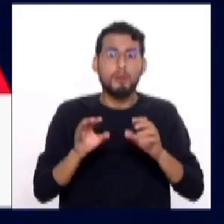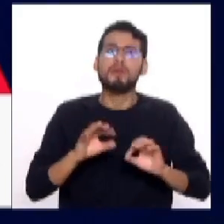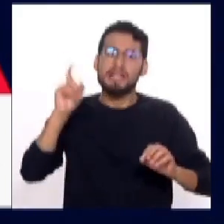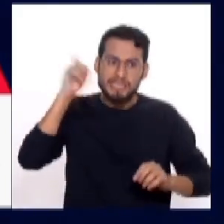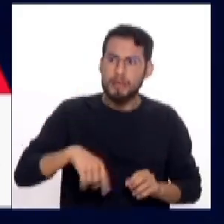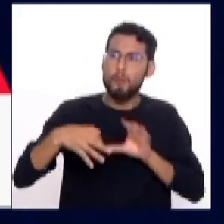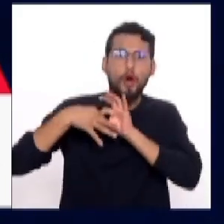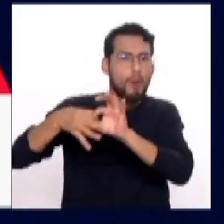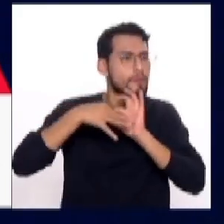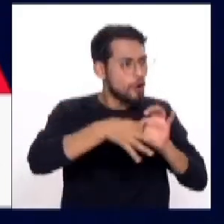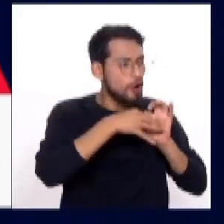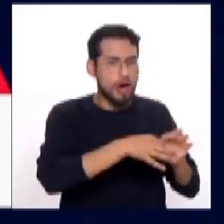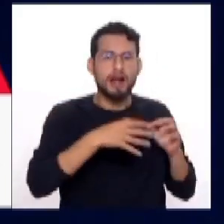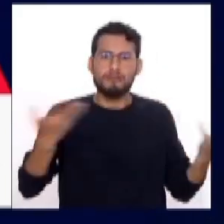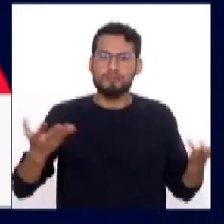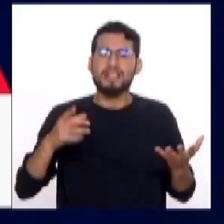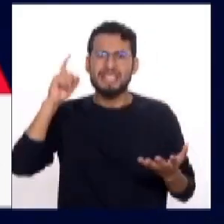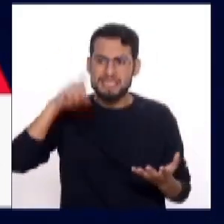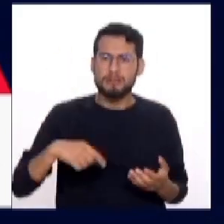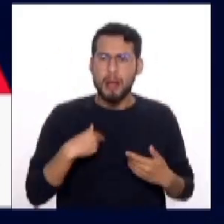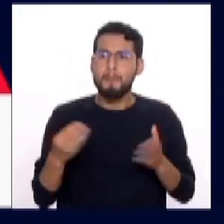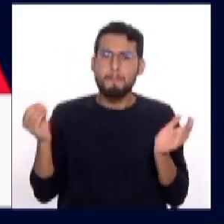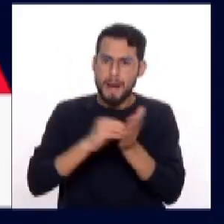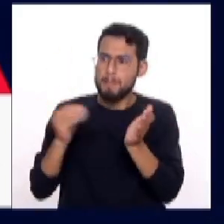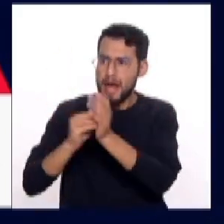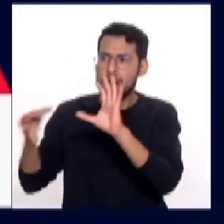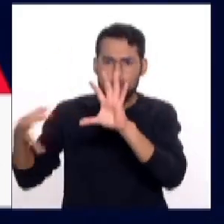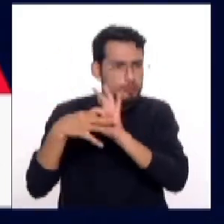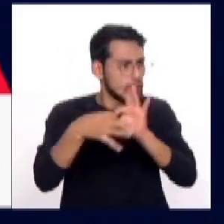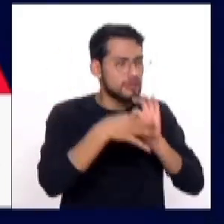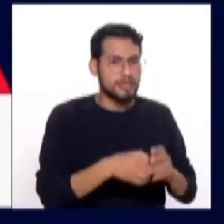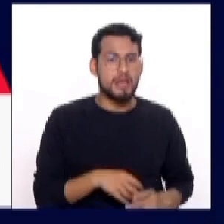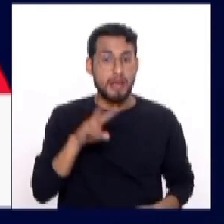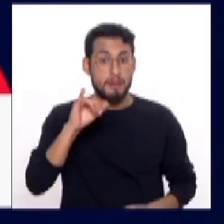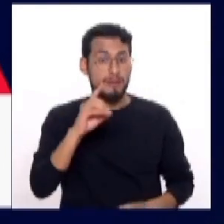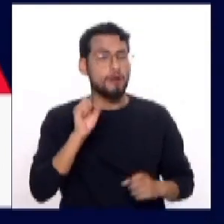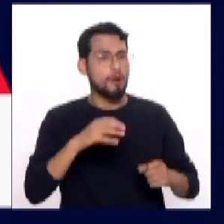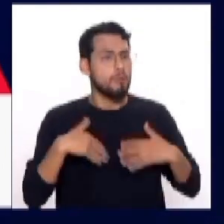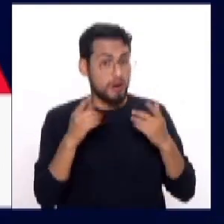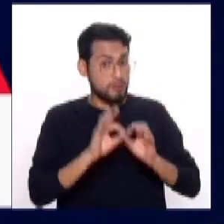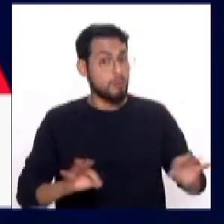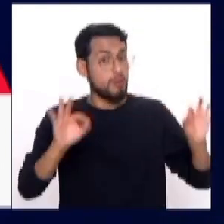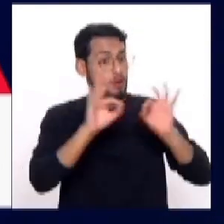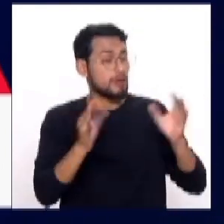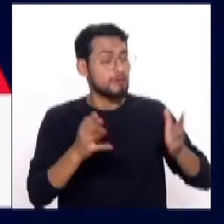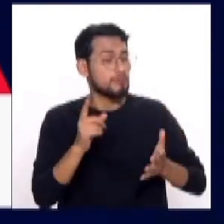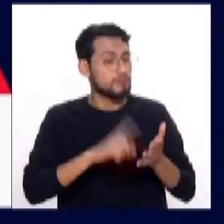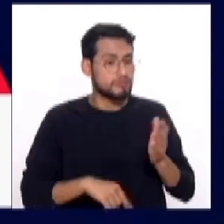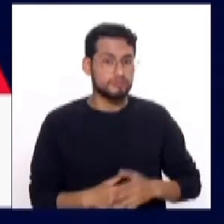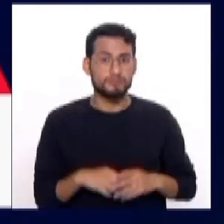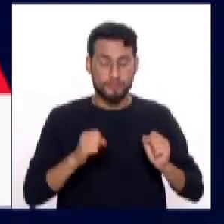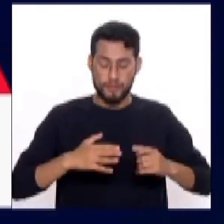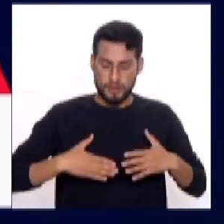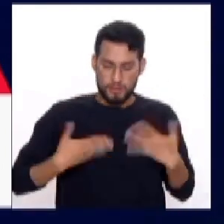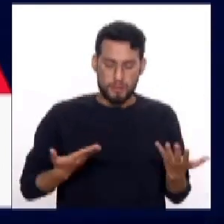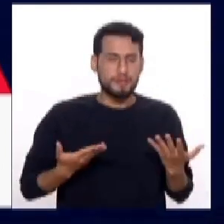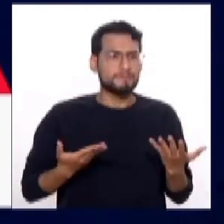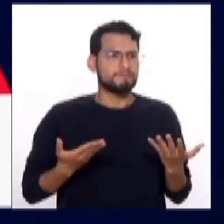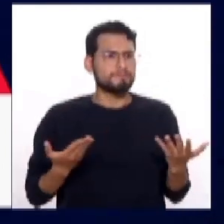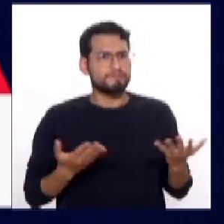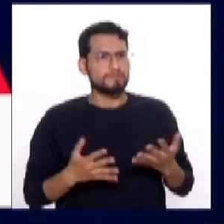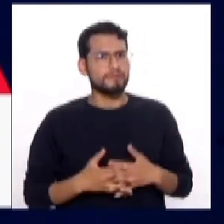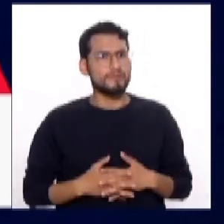partners necesitamos más socios Yo creo que el Vid puede jugar un rol importante en hacer ese